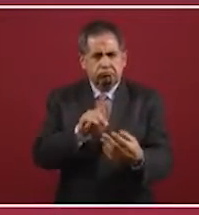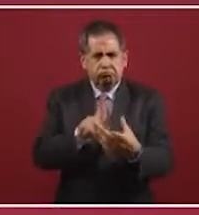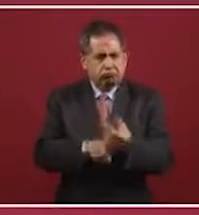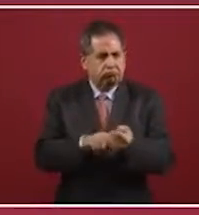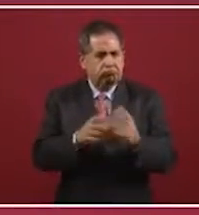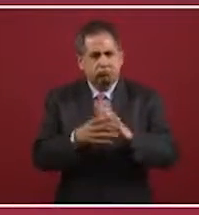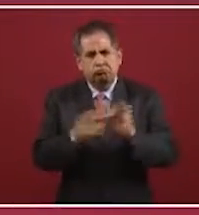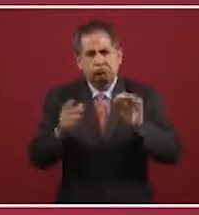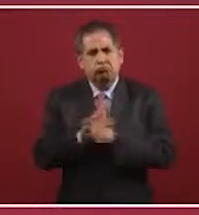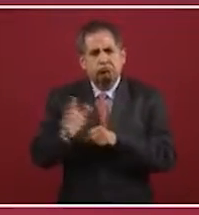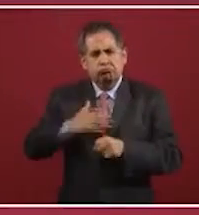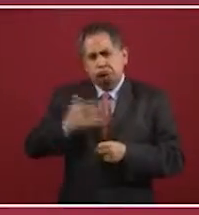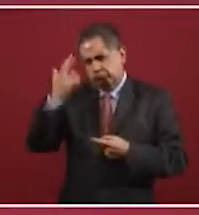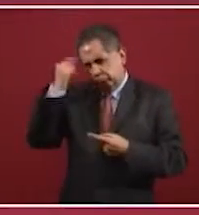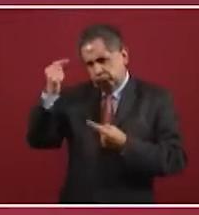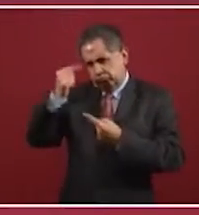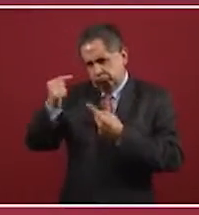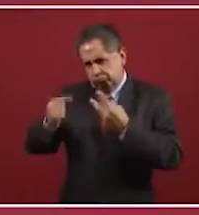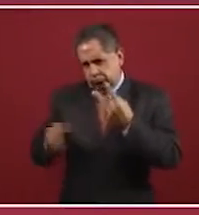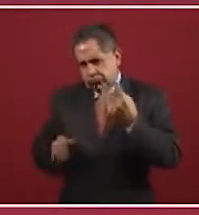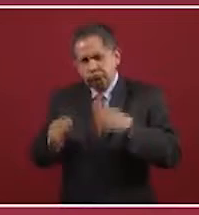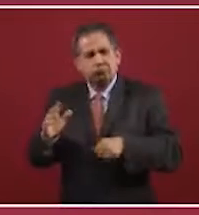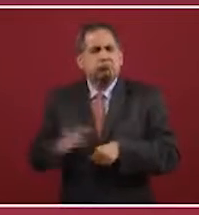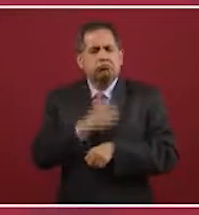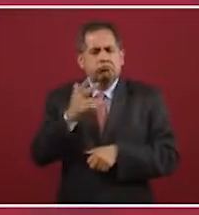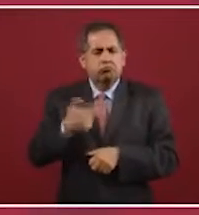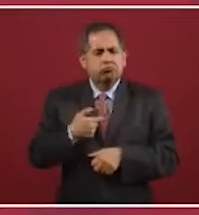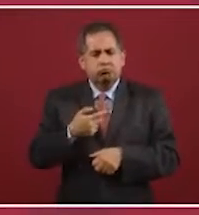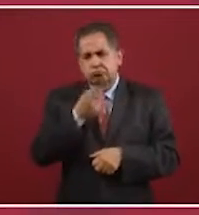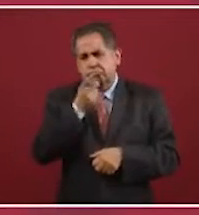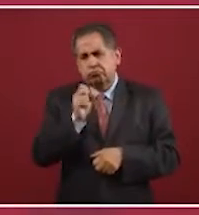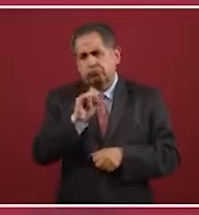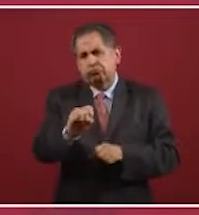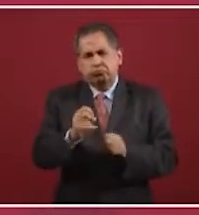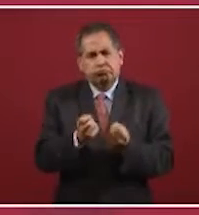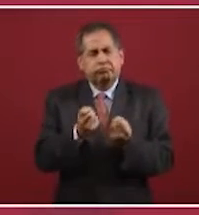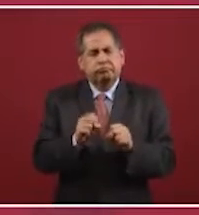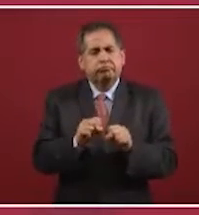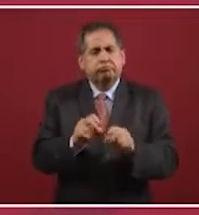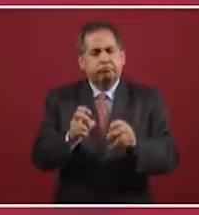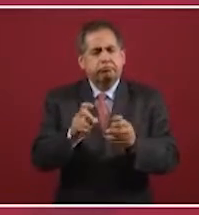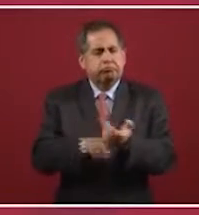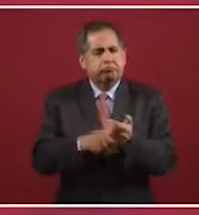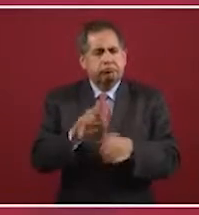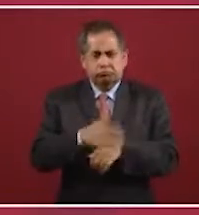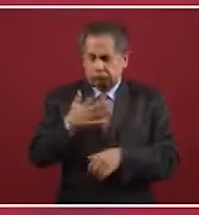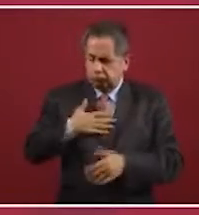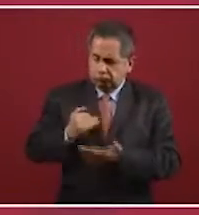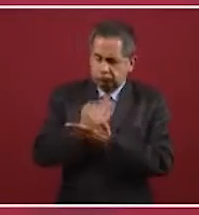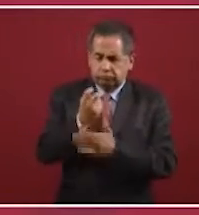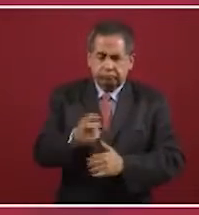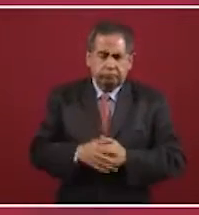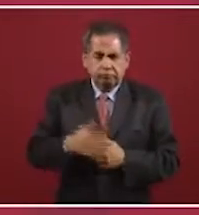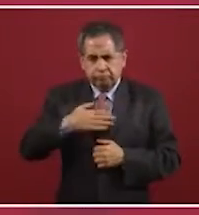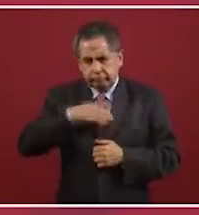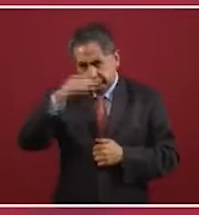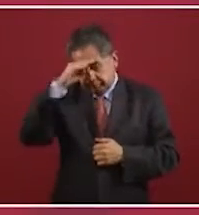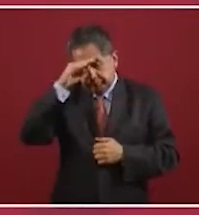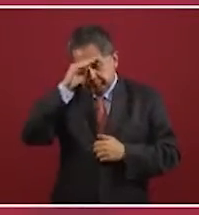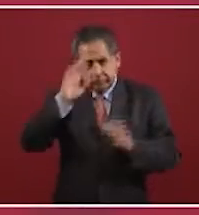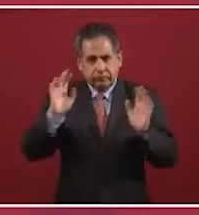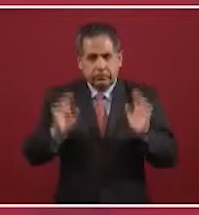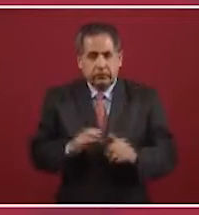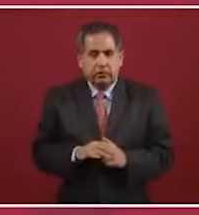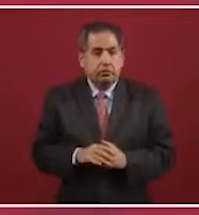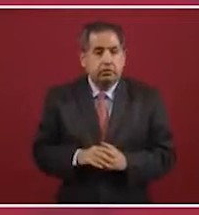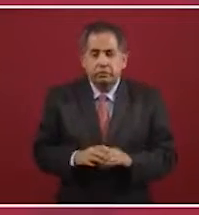a argumentar el por qué actué de la manera como lo hice. Yo pienso, ¿sí?,